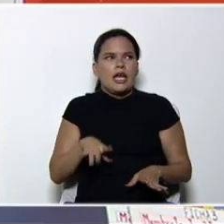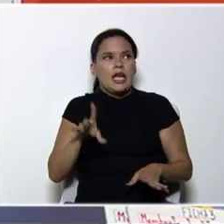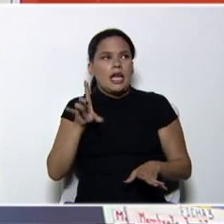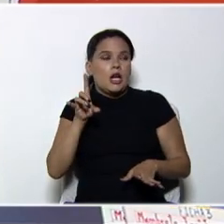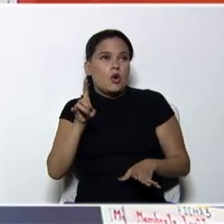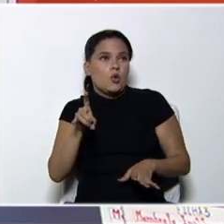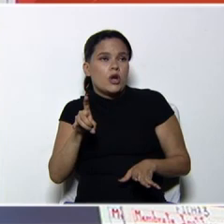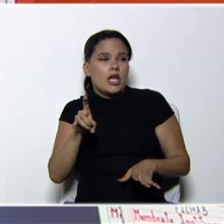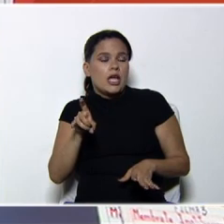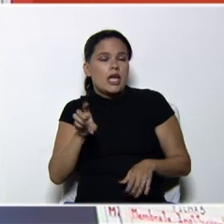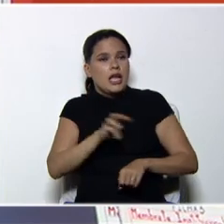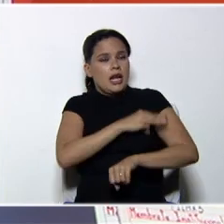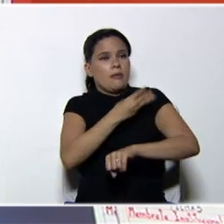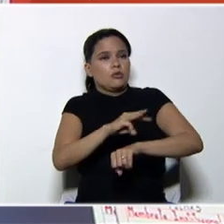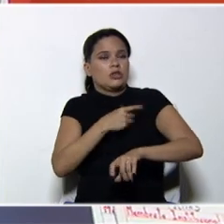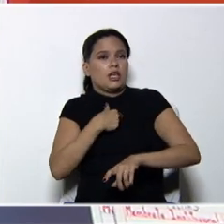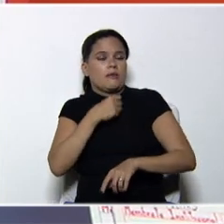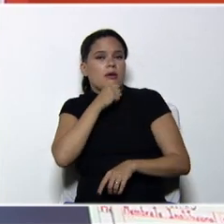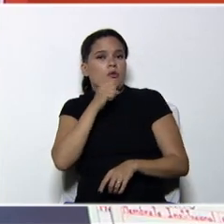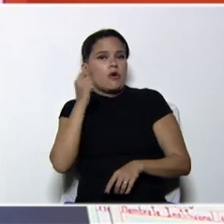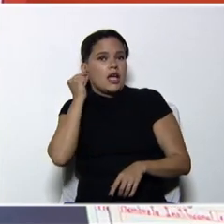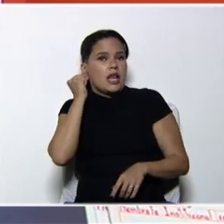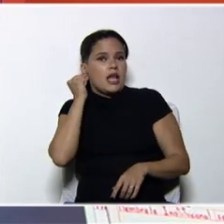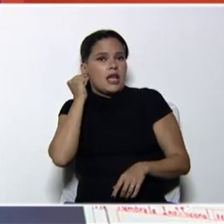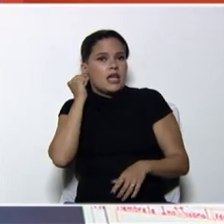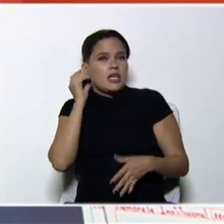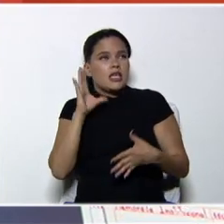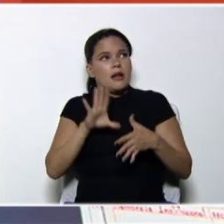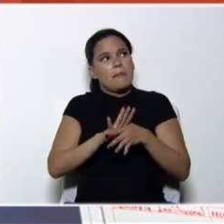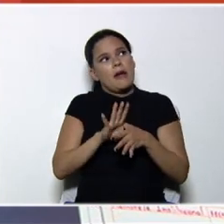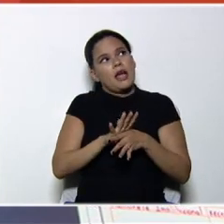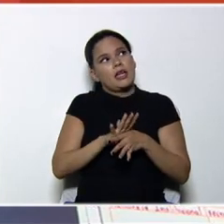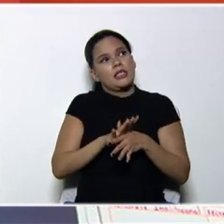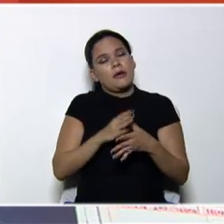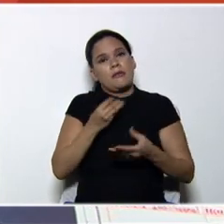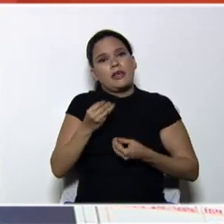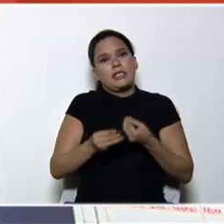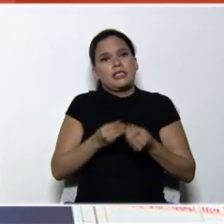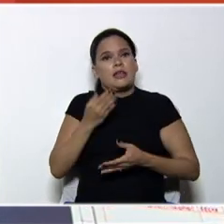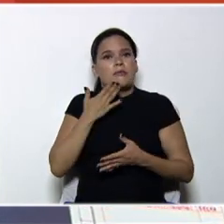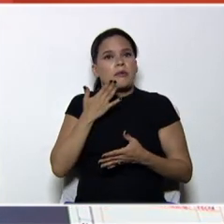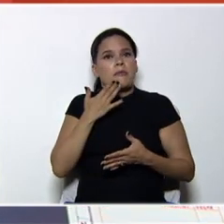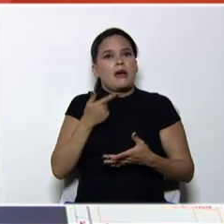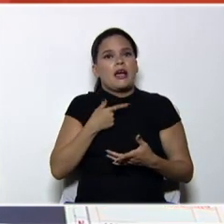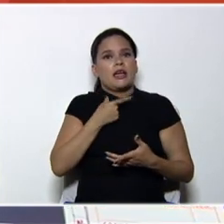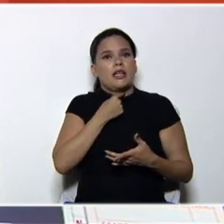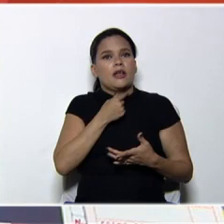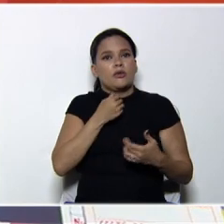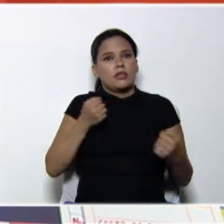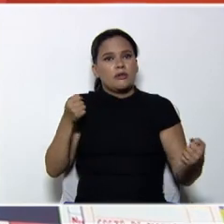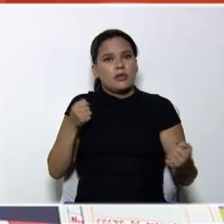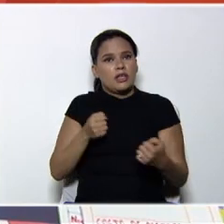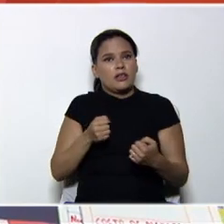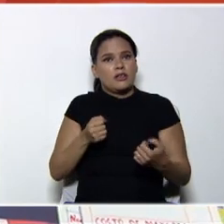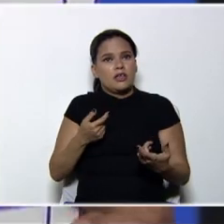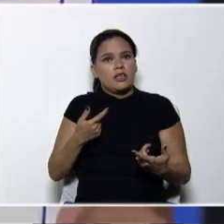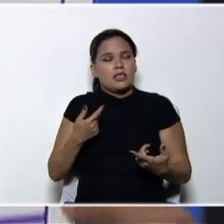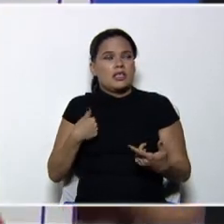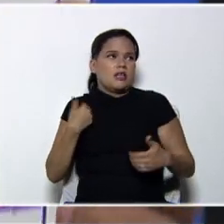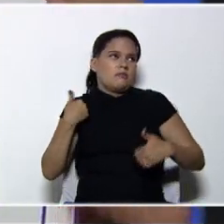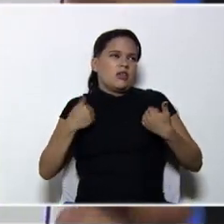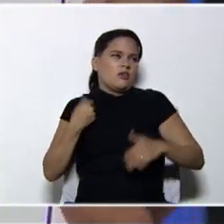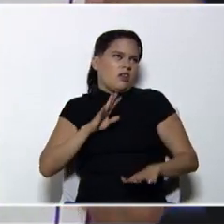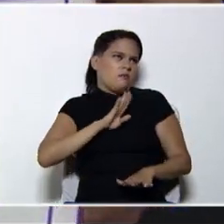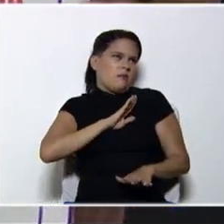abuela, porque le guste. Y el martes va a ser para mi mamá, que le encanta mucho el vallenato. Y el miércoles sí para mí, que soy música urbana,